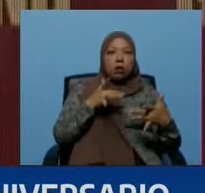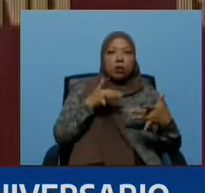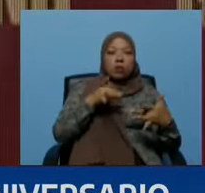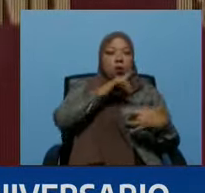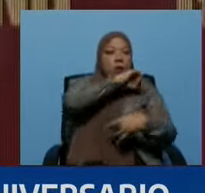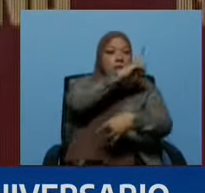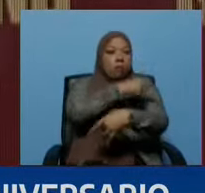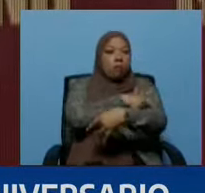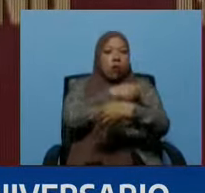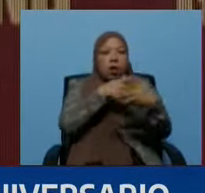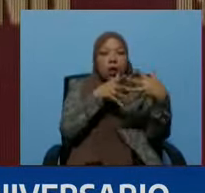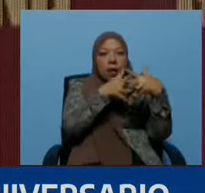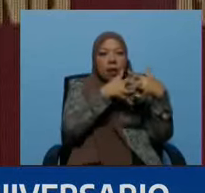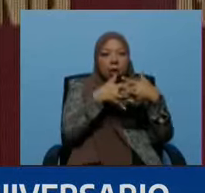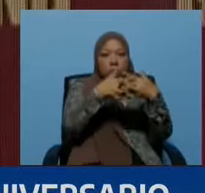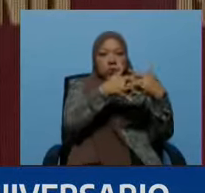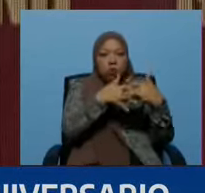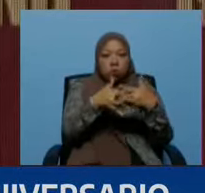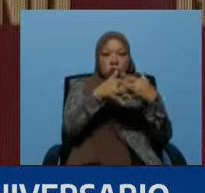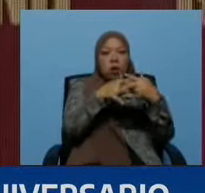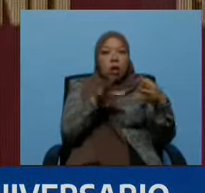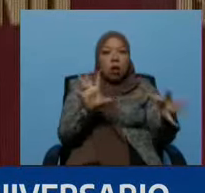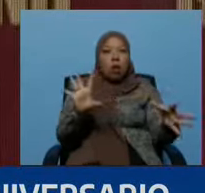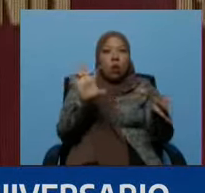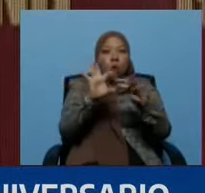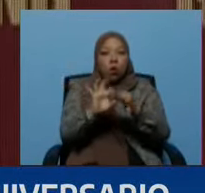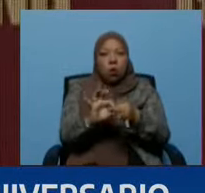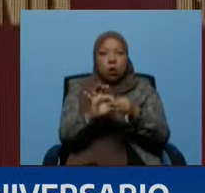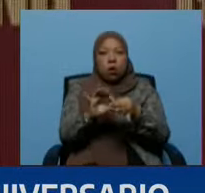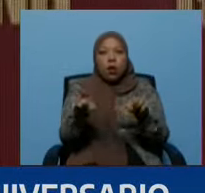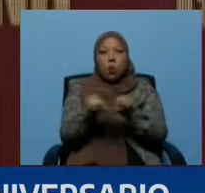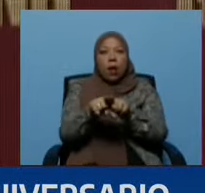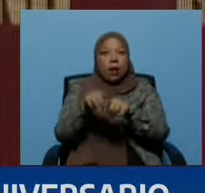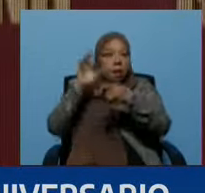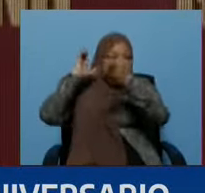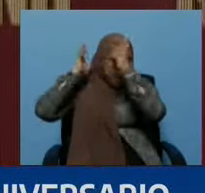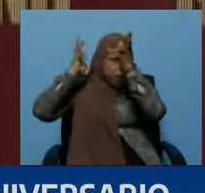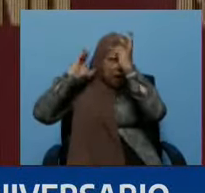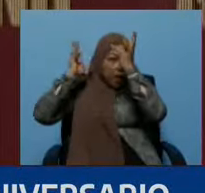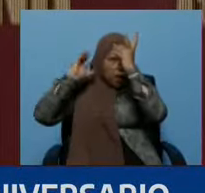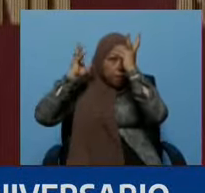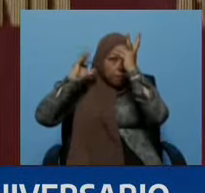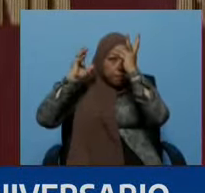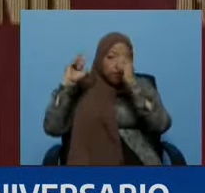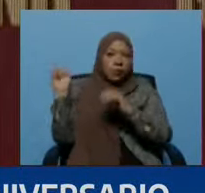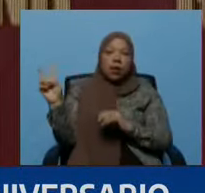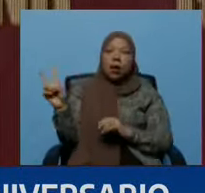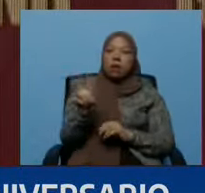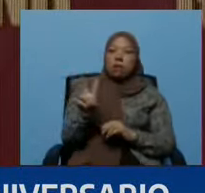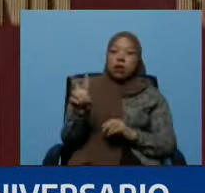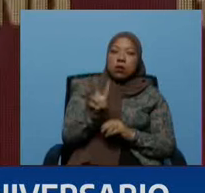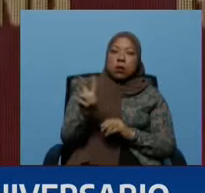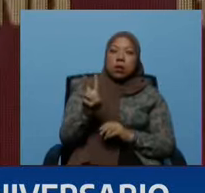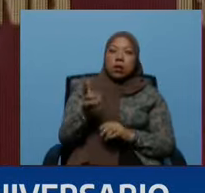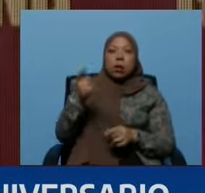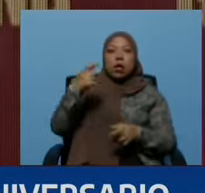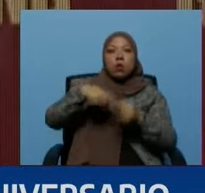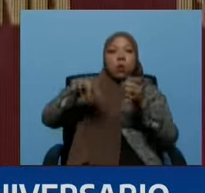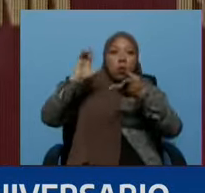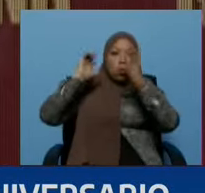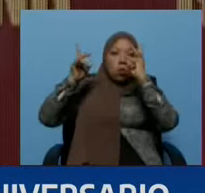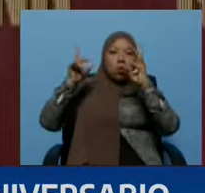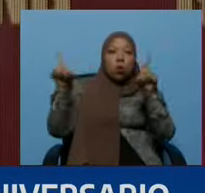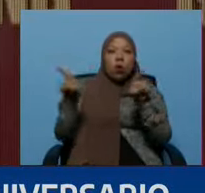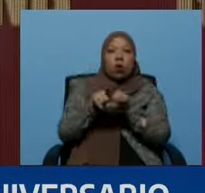poder estadounidense que han articulado sectas como la de Milei. O en Venezuela, sectas satánicas como